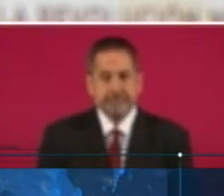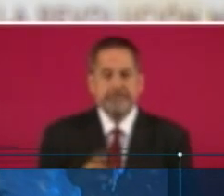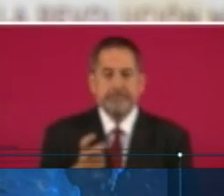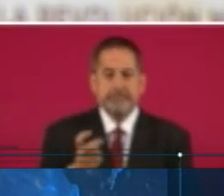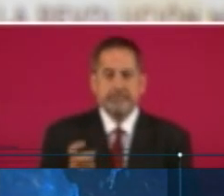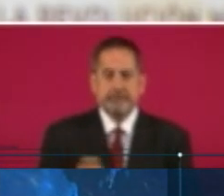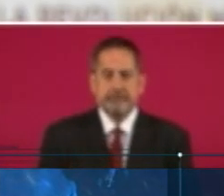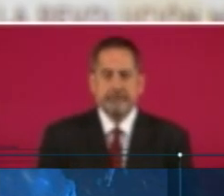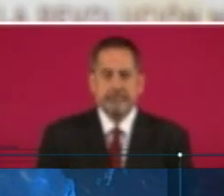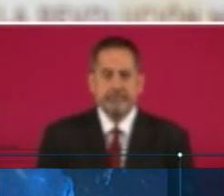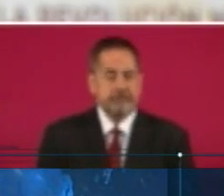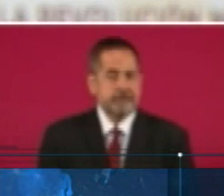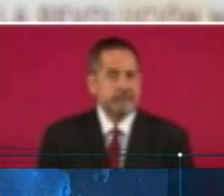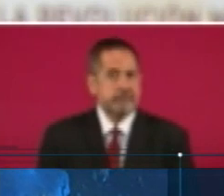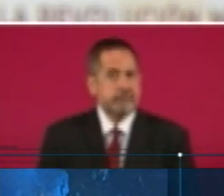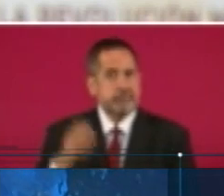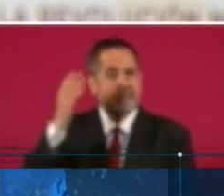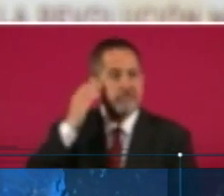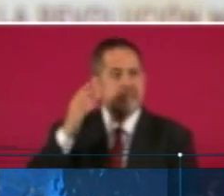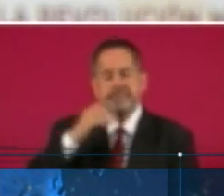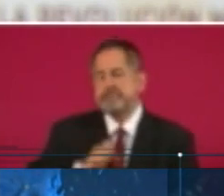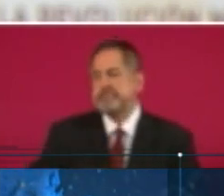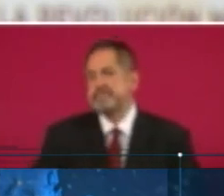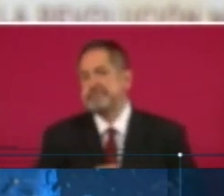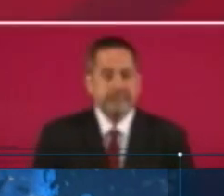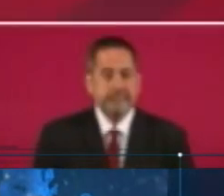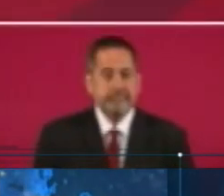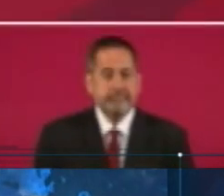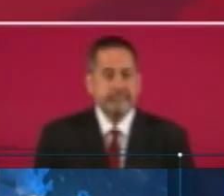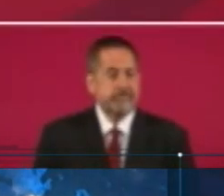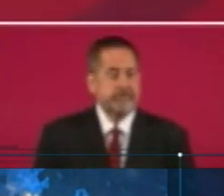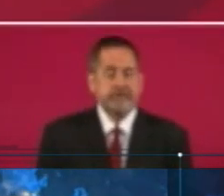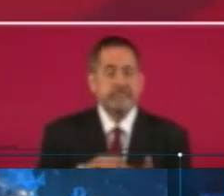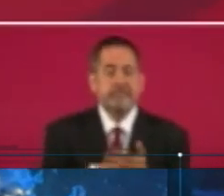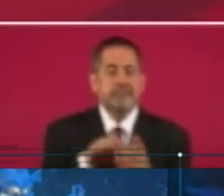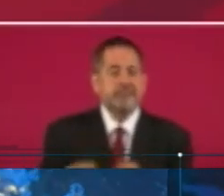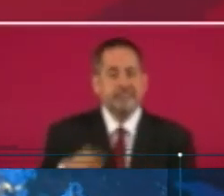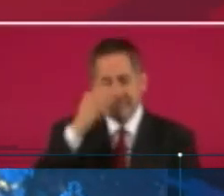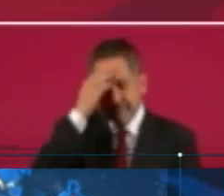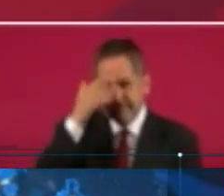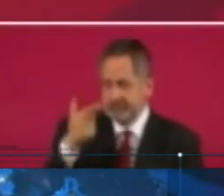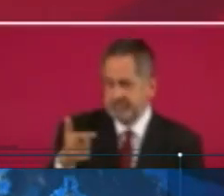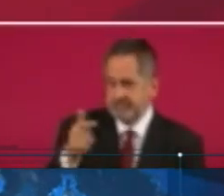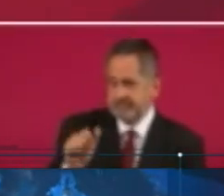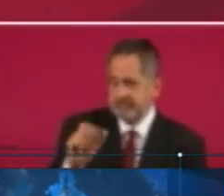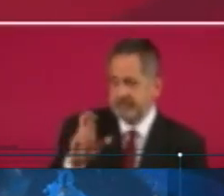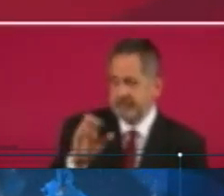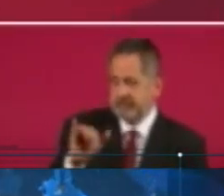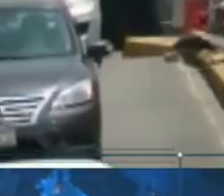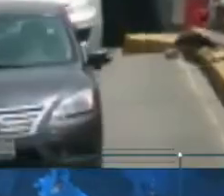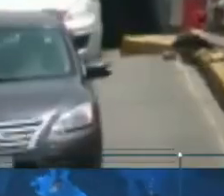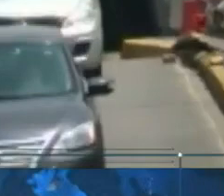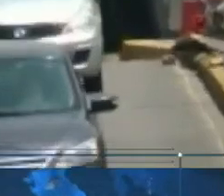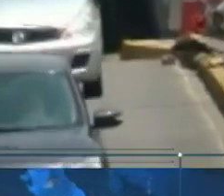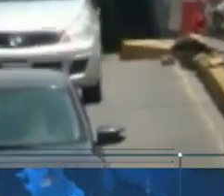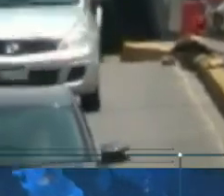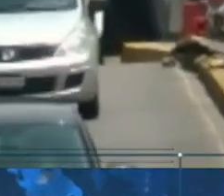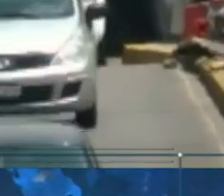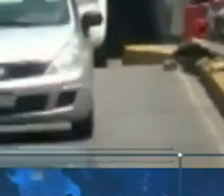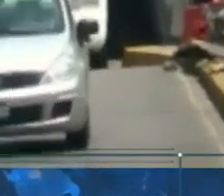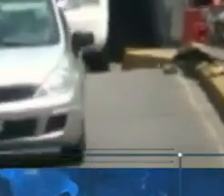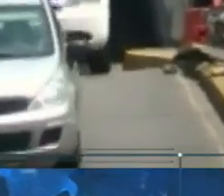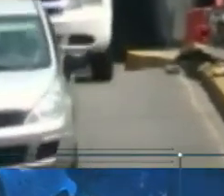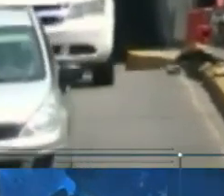espacio, se comentó que ojalá y ya en la presidencia a López Obradorismo no le afectara el síndrome de